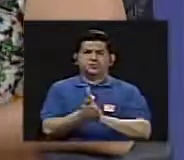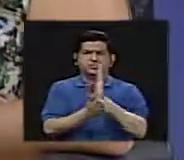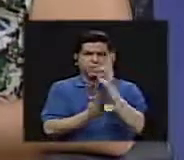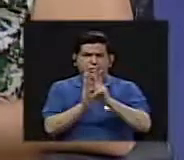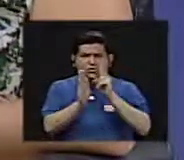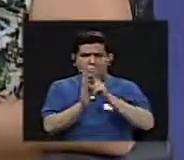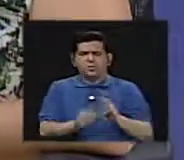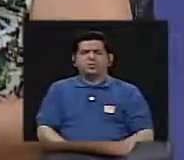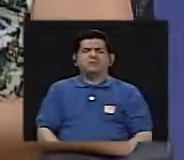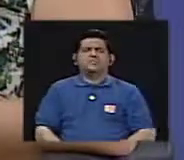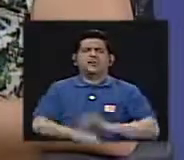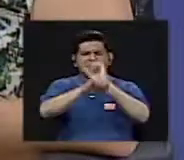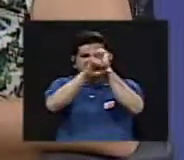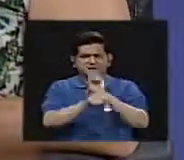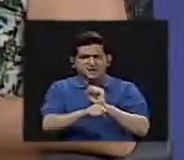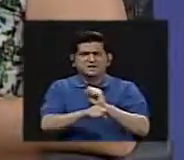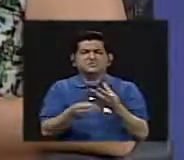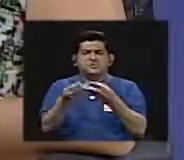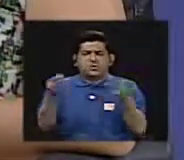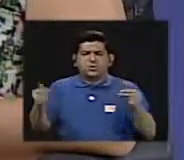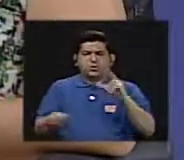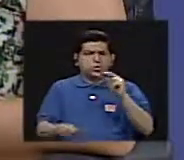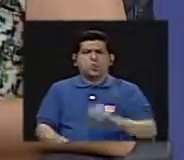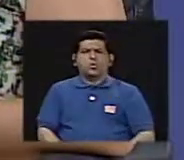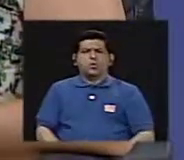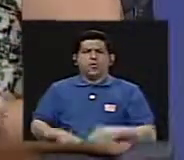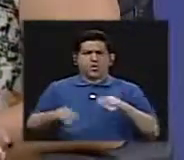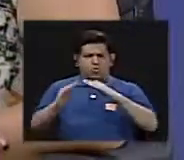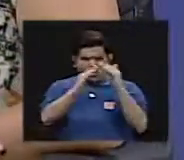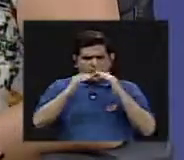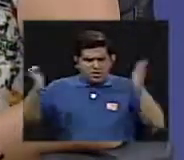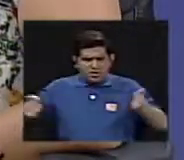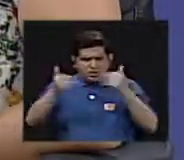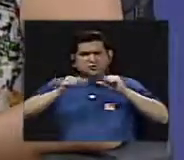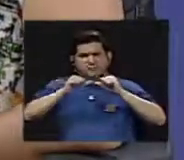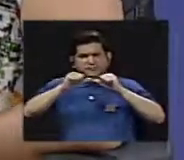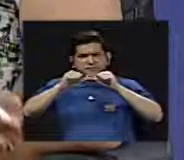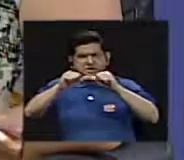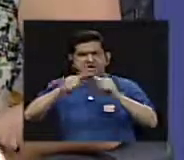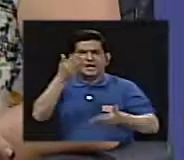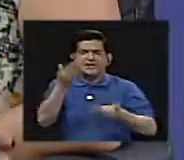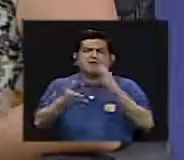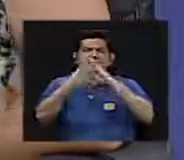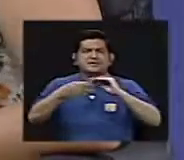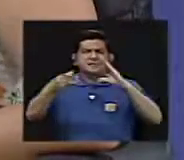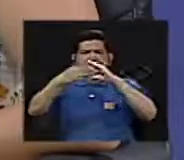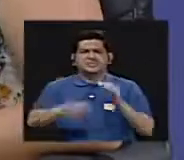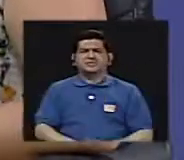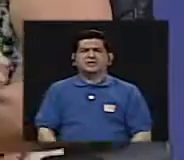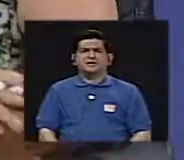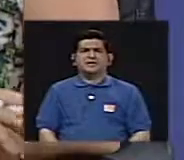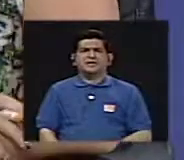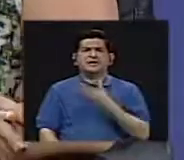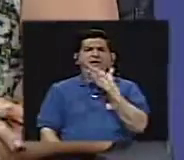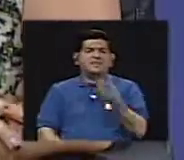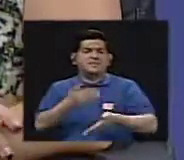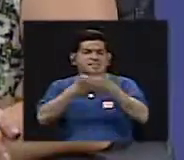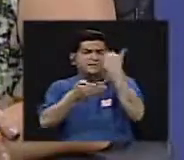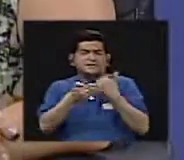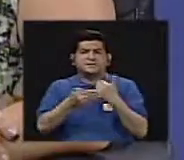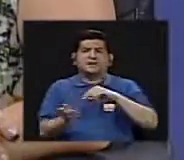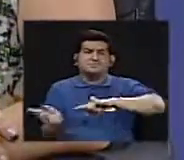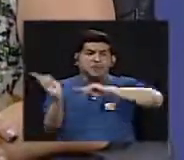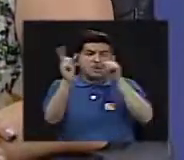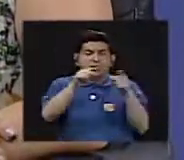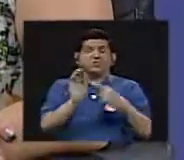tradición que podría desaparecer, es que las comunidades se motiven al verlo y continúen. Entonces, tal vez podrías comentarnos un poco qué pasó en diciembre pasado cuando